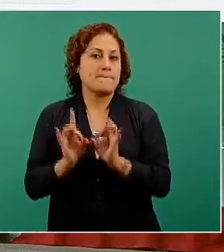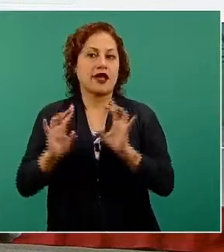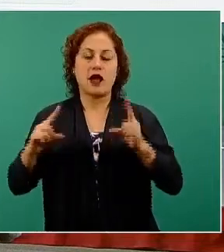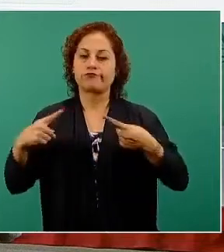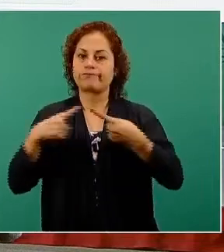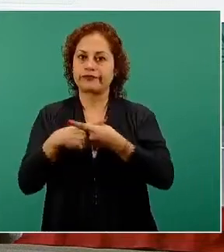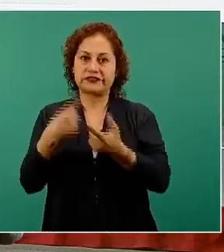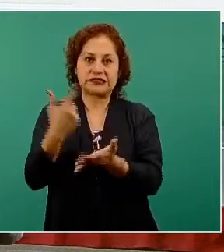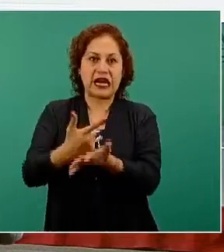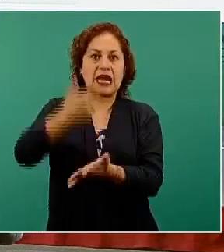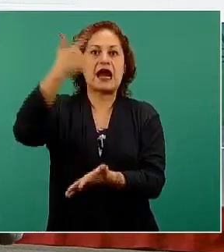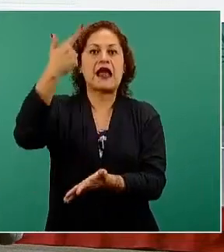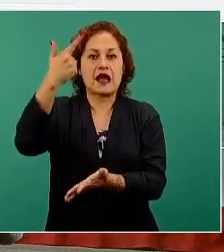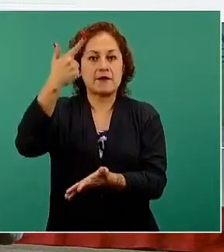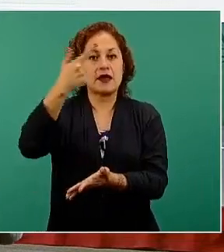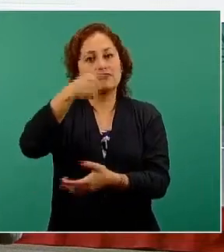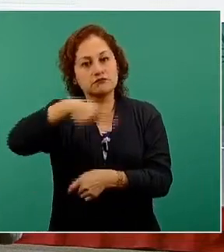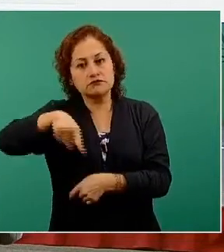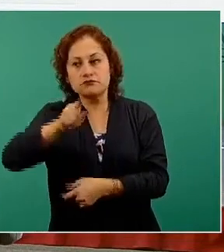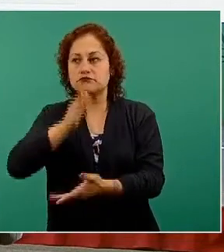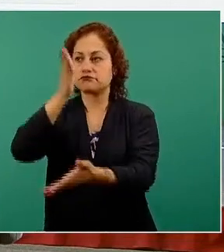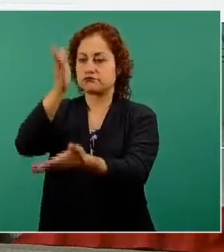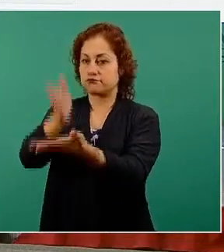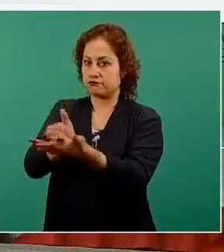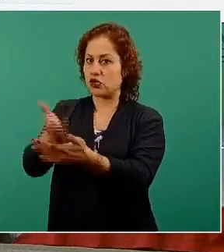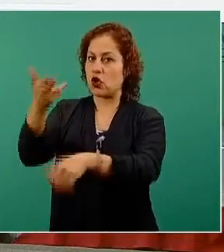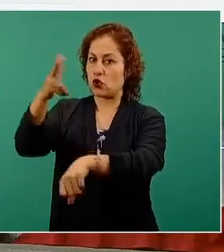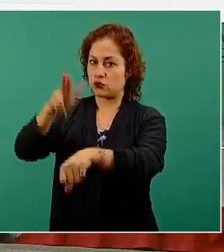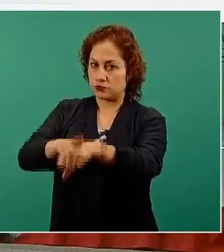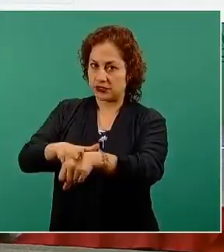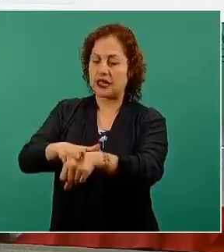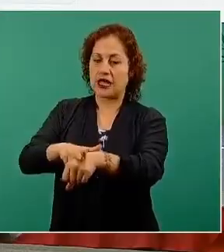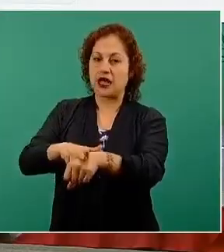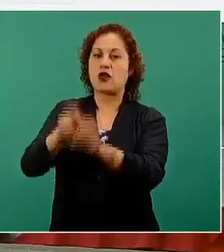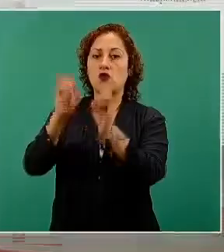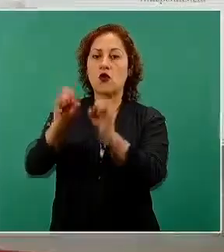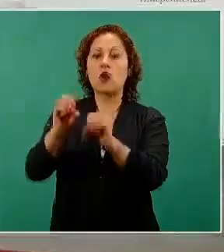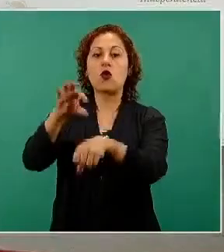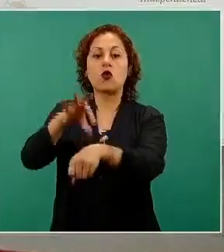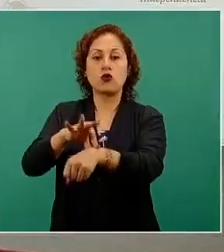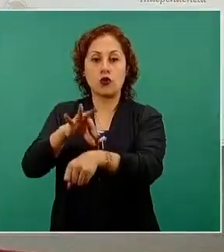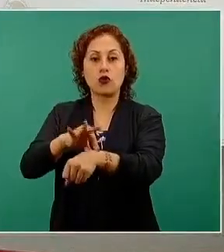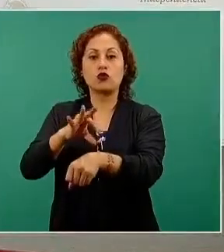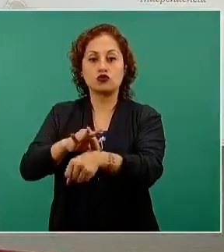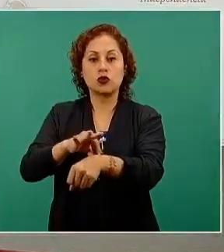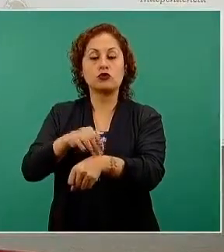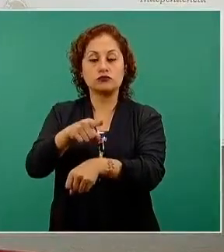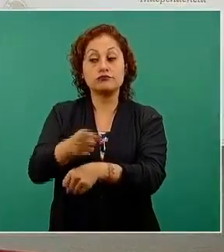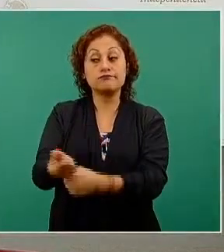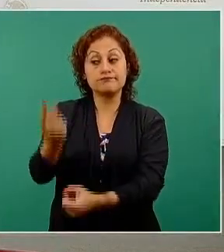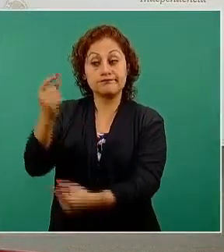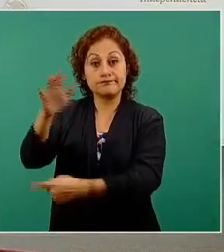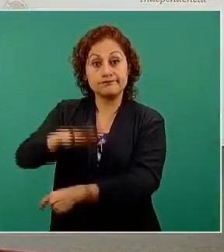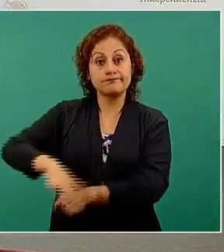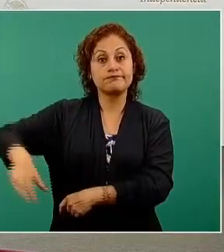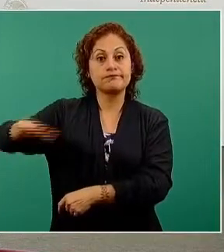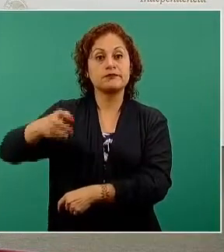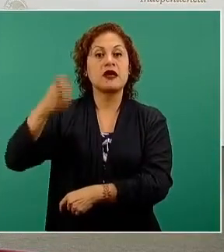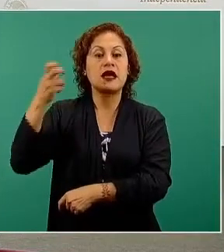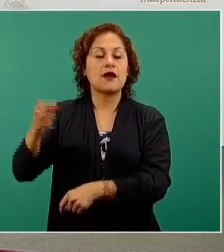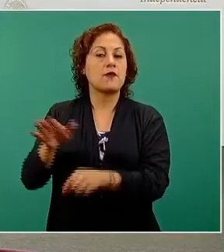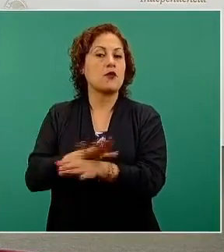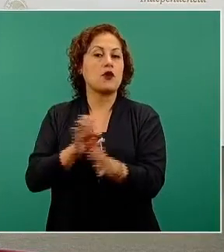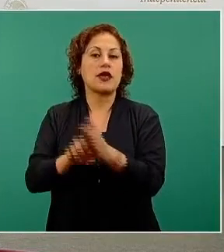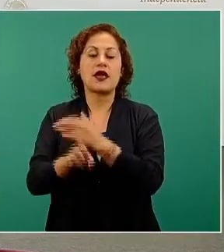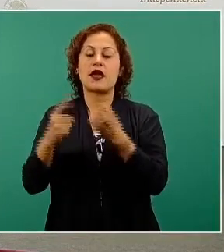atención acudan a sus unidades. Muchos de ellos se presentan bueno, no muchos, pero sí una proporción importante, especialmente los de anafilaxia,